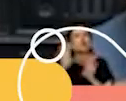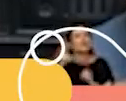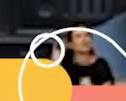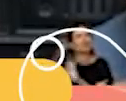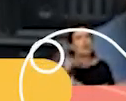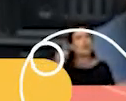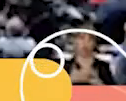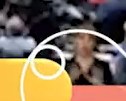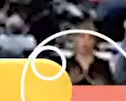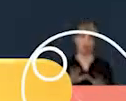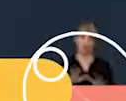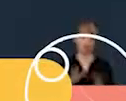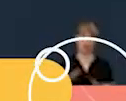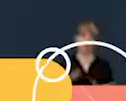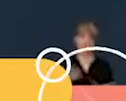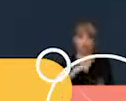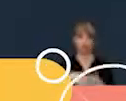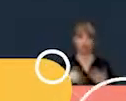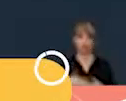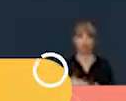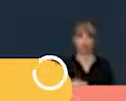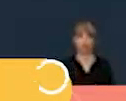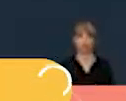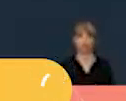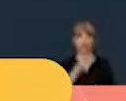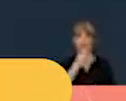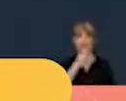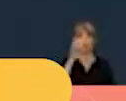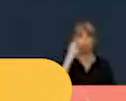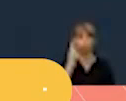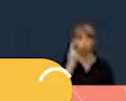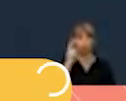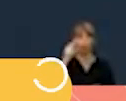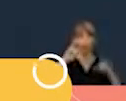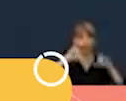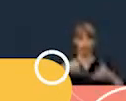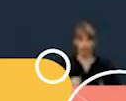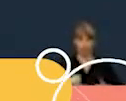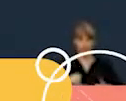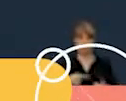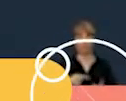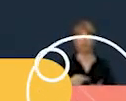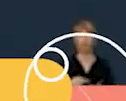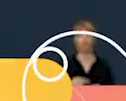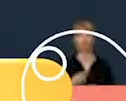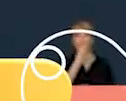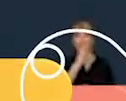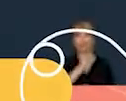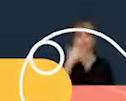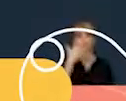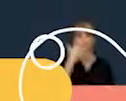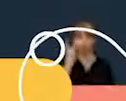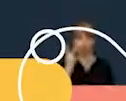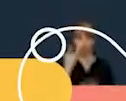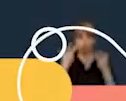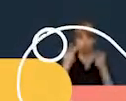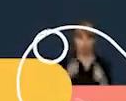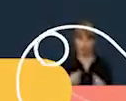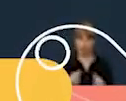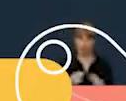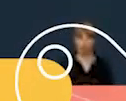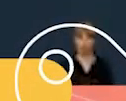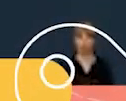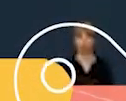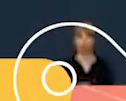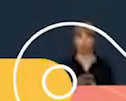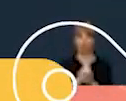en un momento empapeló con nuestras caras, con la cara de la oposición, las oficinas del ANSES, te vas a acordar que esta ley no se aprobó y